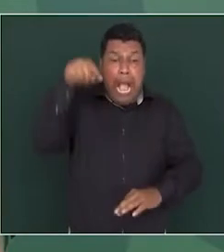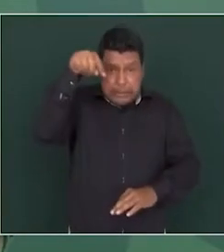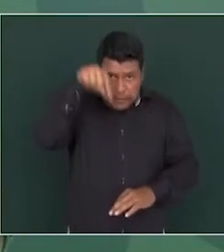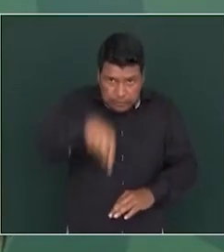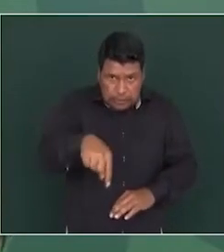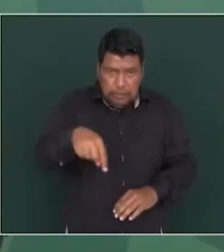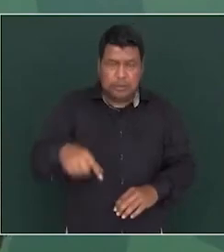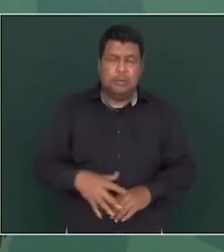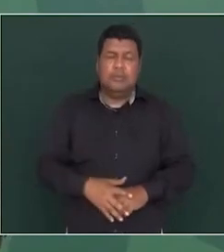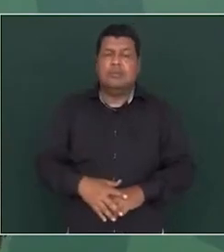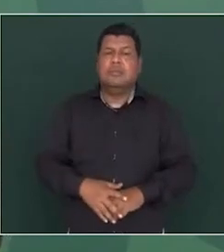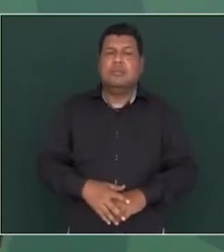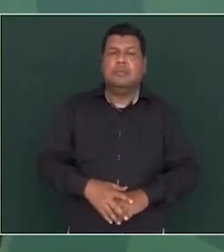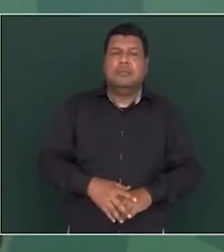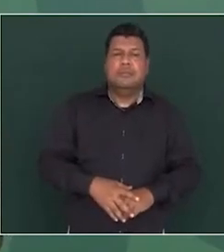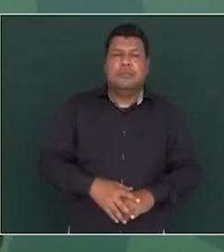después